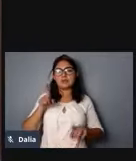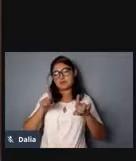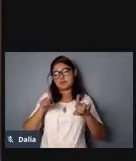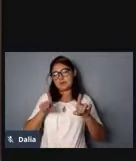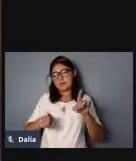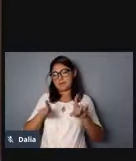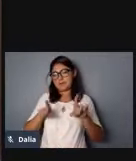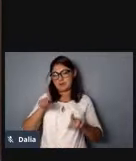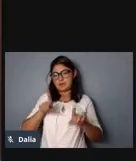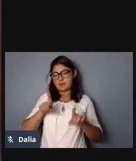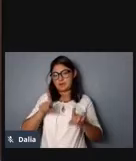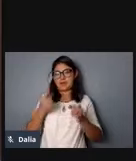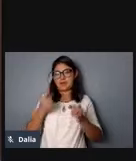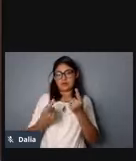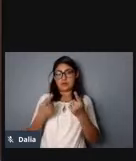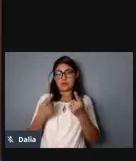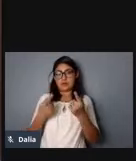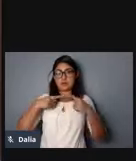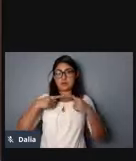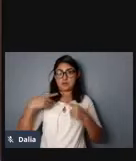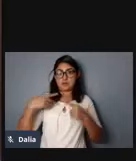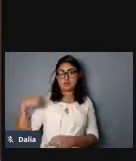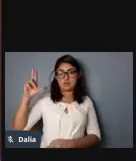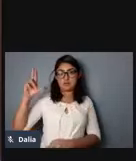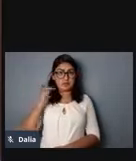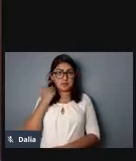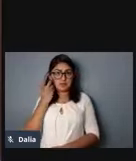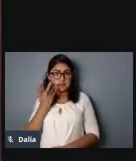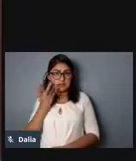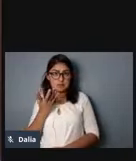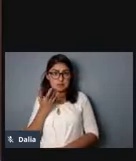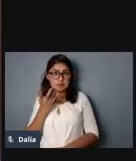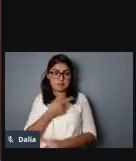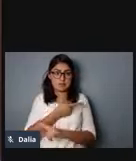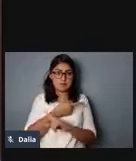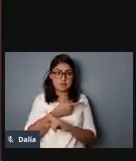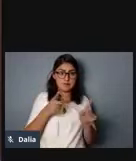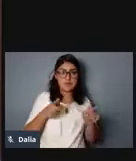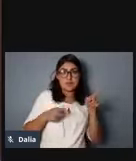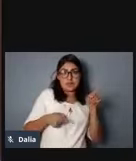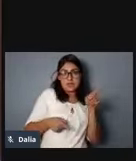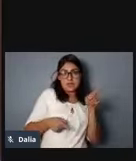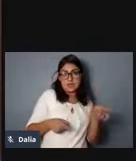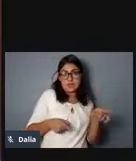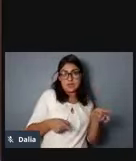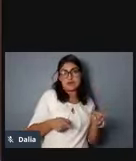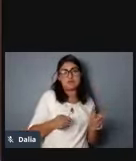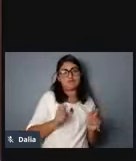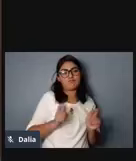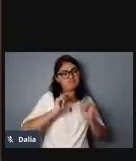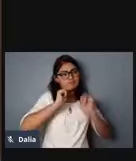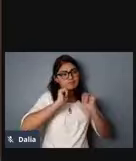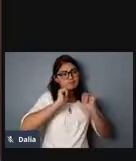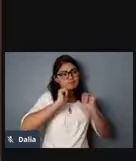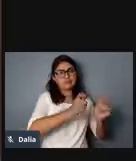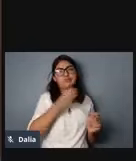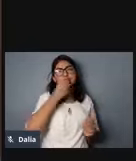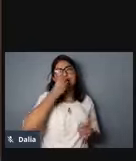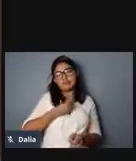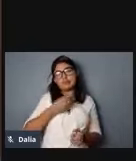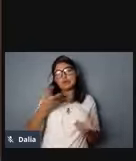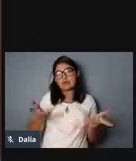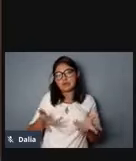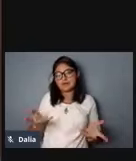de la responsabilidad. En ver el beneficio maravilloso de poder tener tu